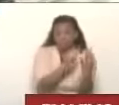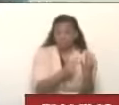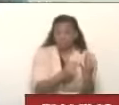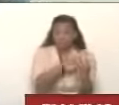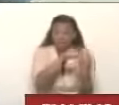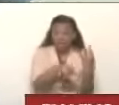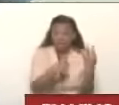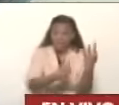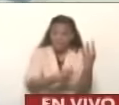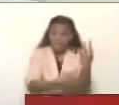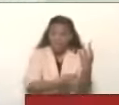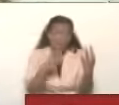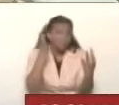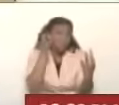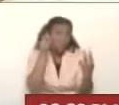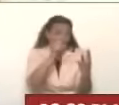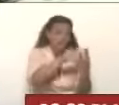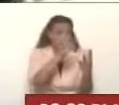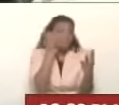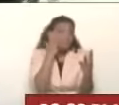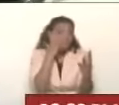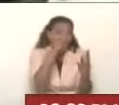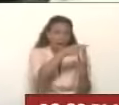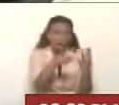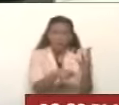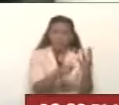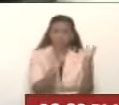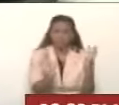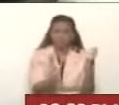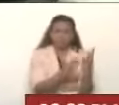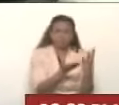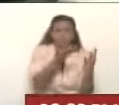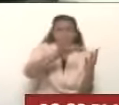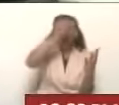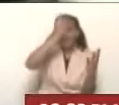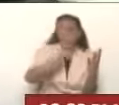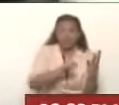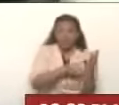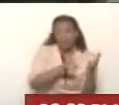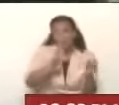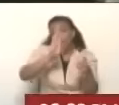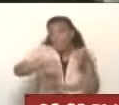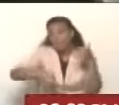que yo soy el mayor. Y que ellas nacieron 10, 20 años después que yo.